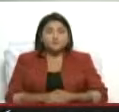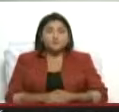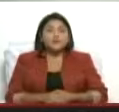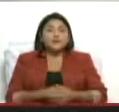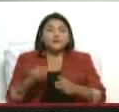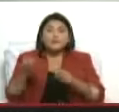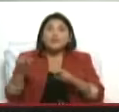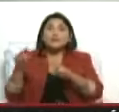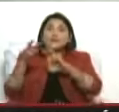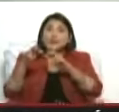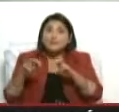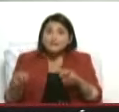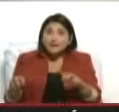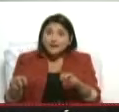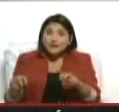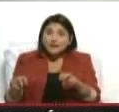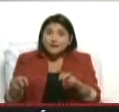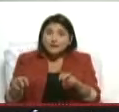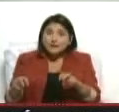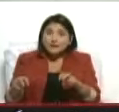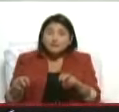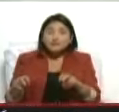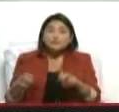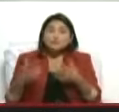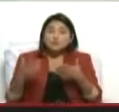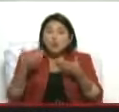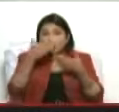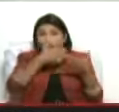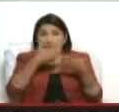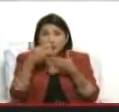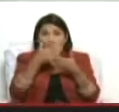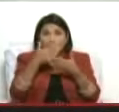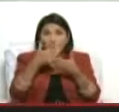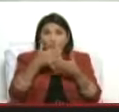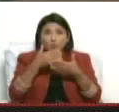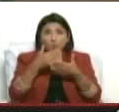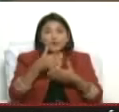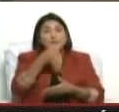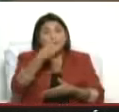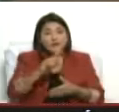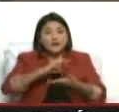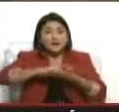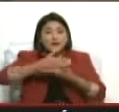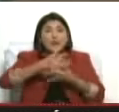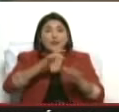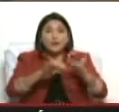investigando los miles de correos electrónicos que están en estas